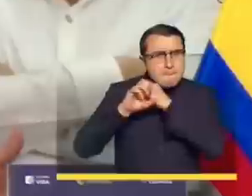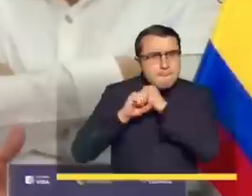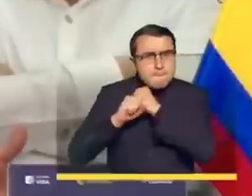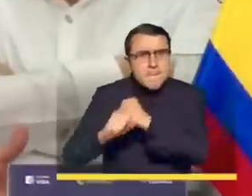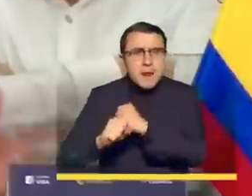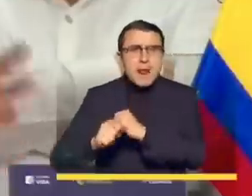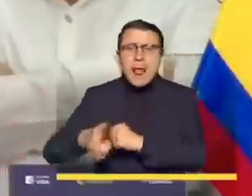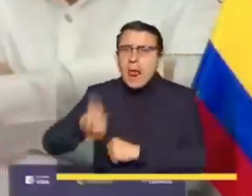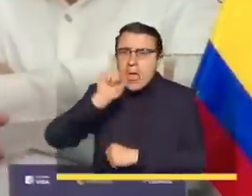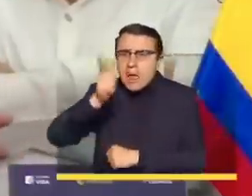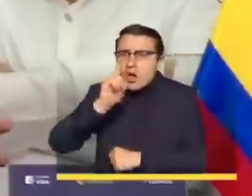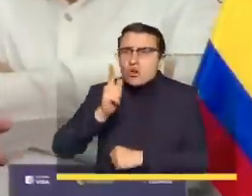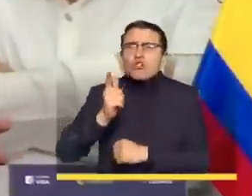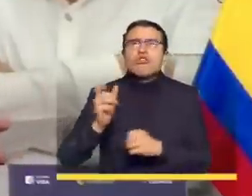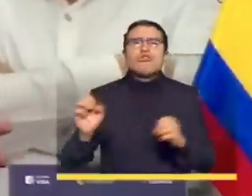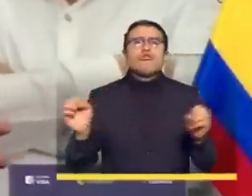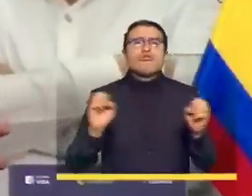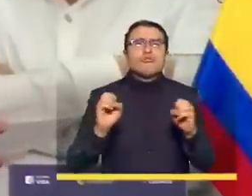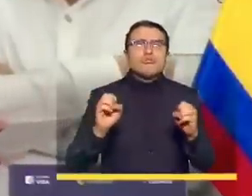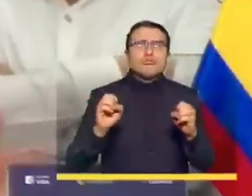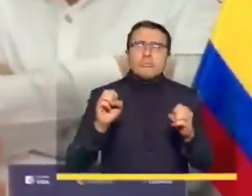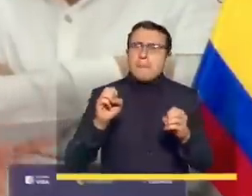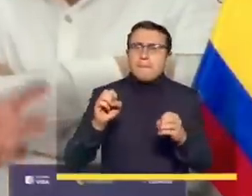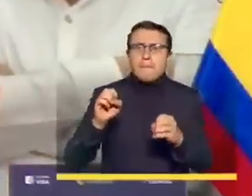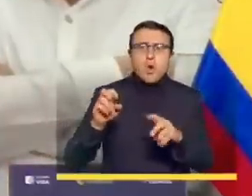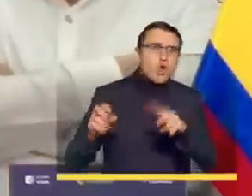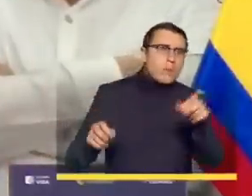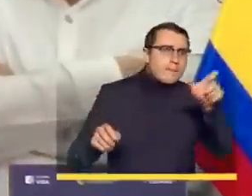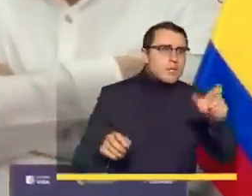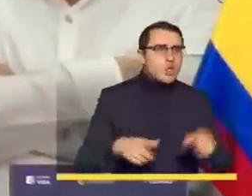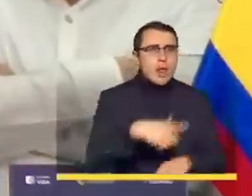adicta al alcohol y otra consumiendo el mismo alcohol, no.